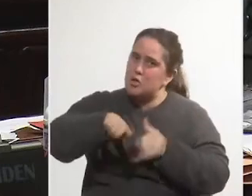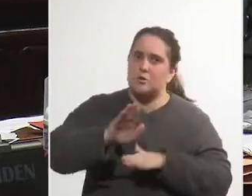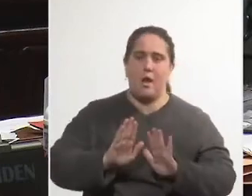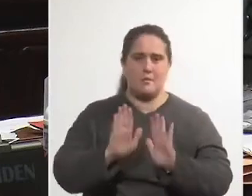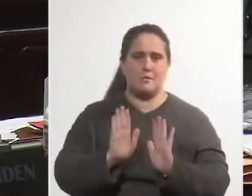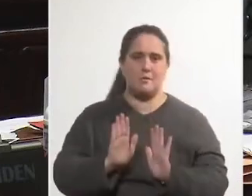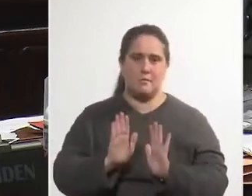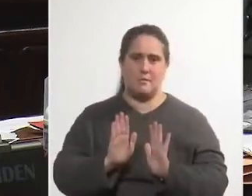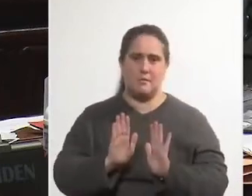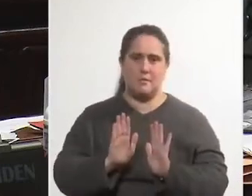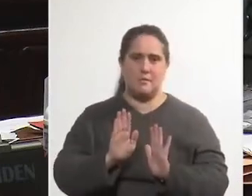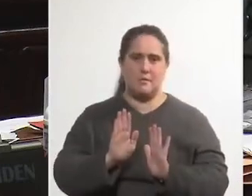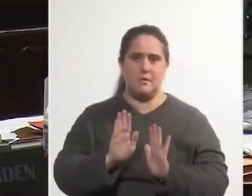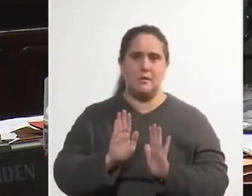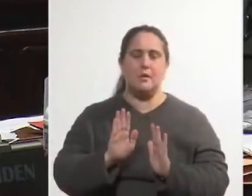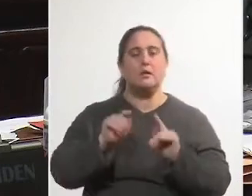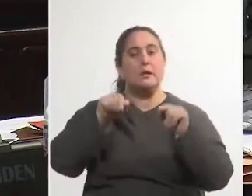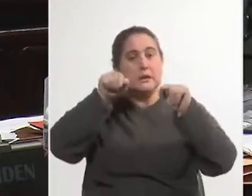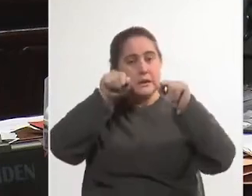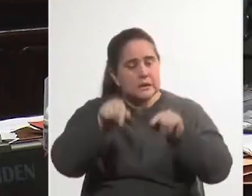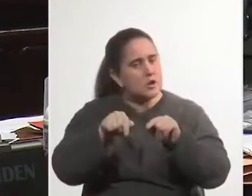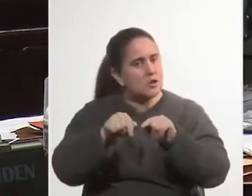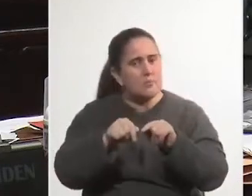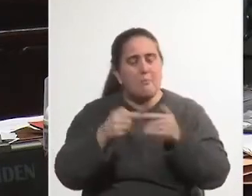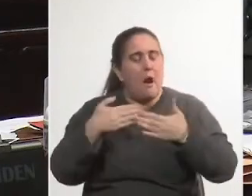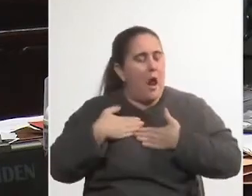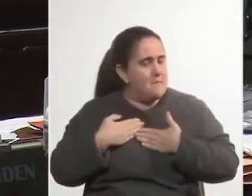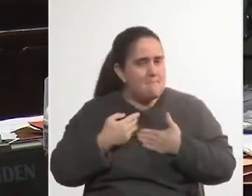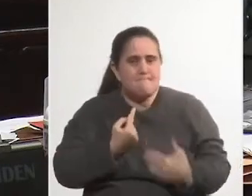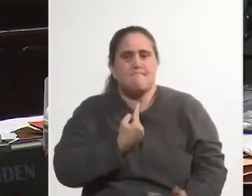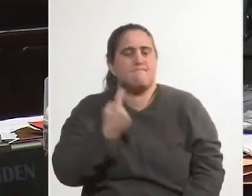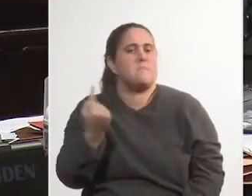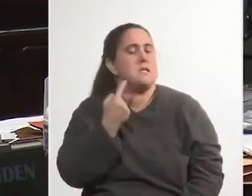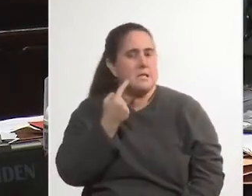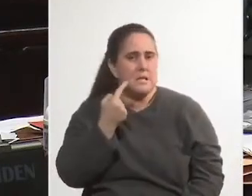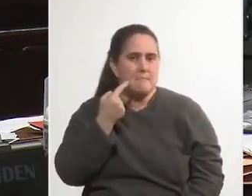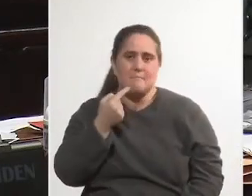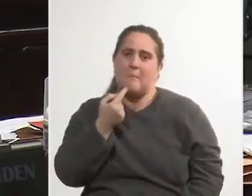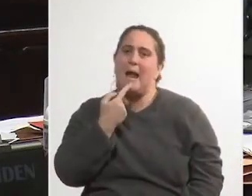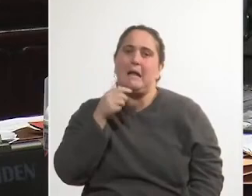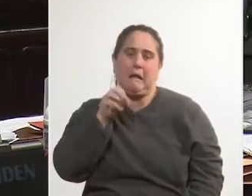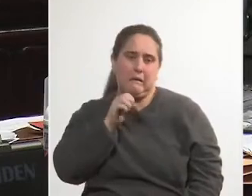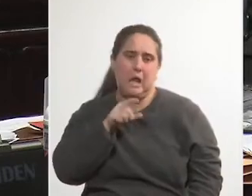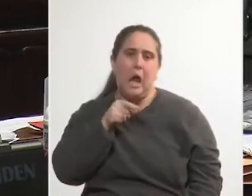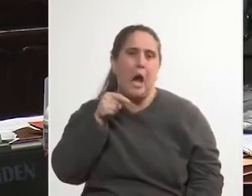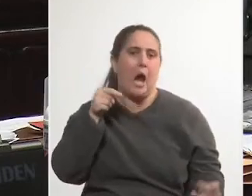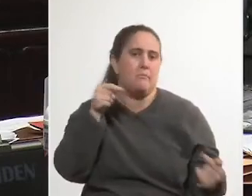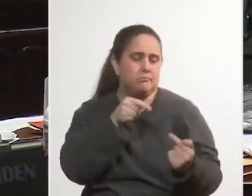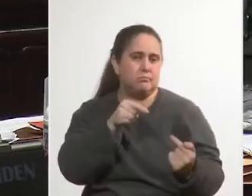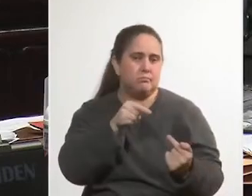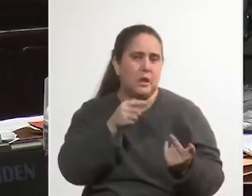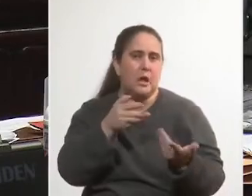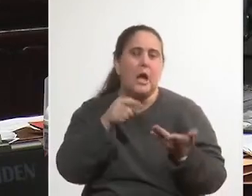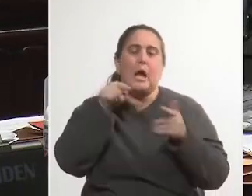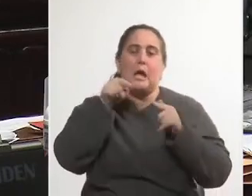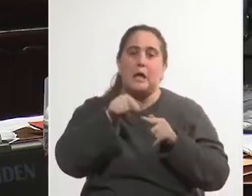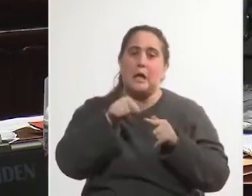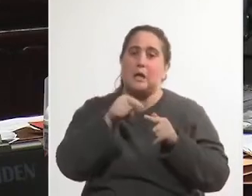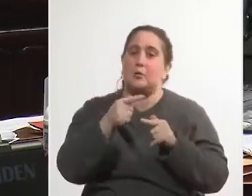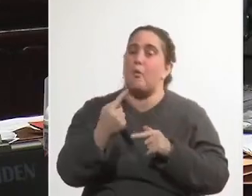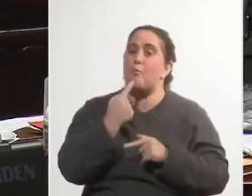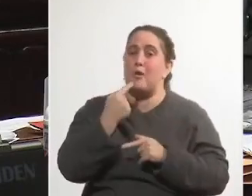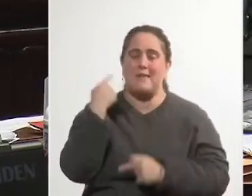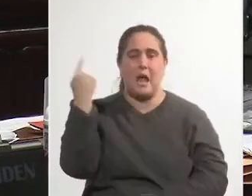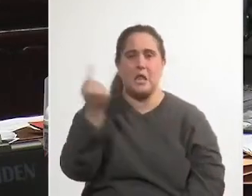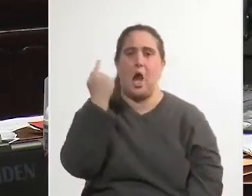está sucediendo. Y esa es la principal objeción que le hacemos a la forma en que se desarrolla la